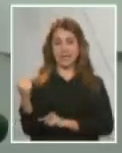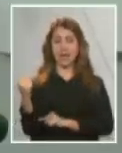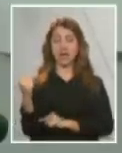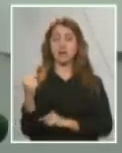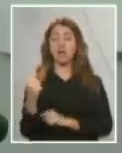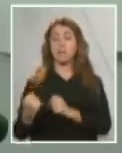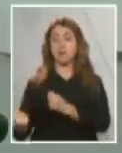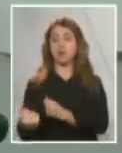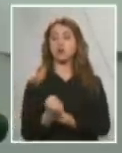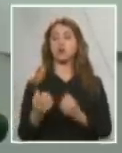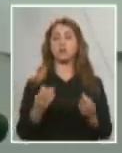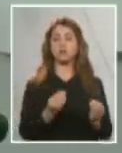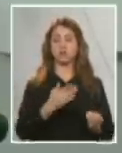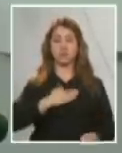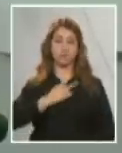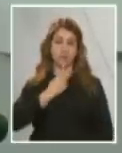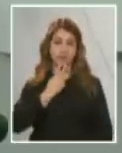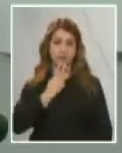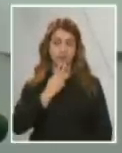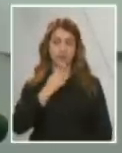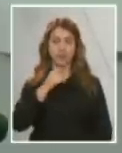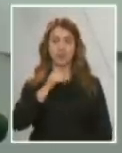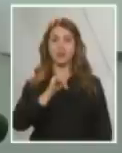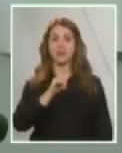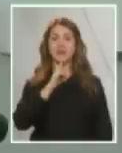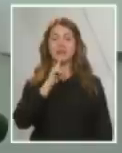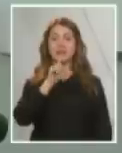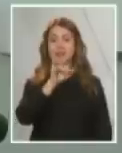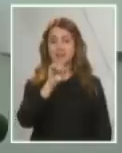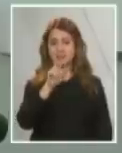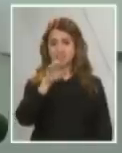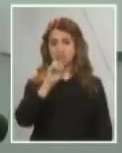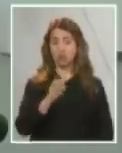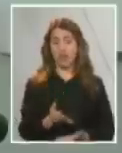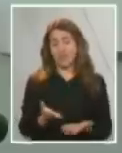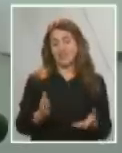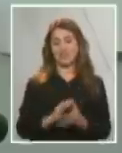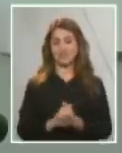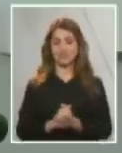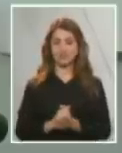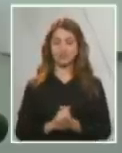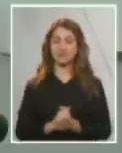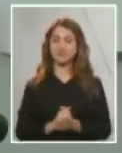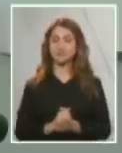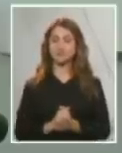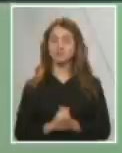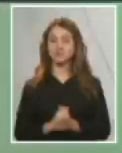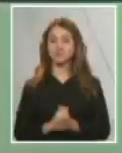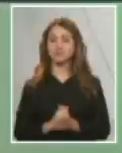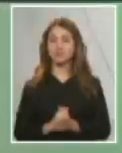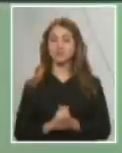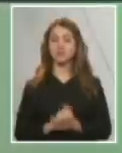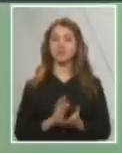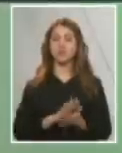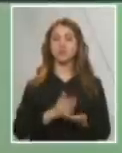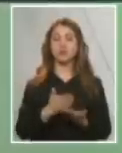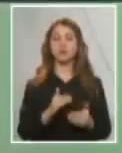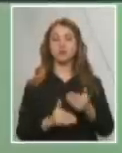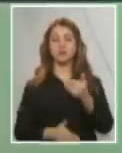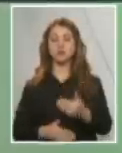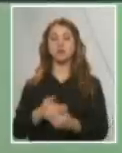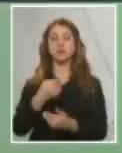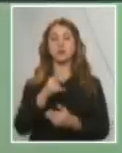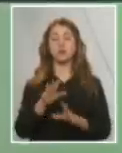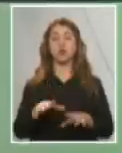Me sirvió mucho en mi vida, el Quilázaro. Y eso. Uh-huh. ¿Y cómo fue el proceso que tú llegaras a